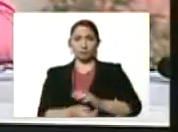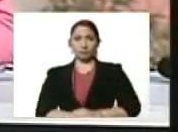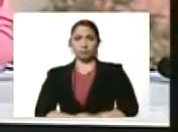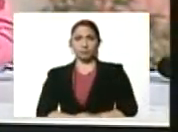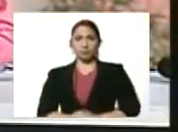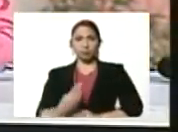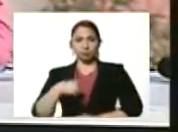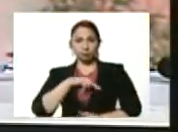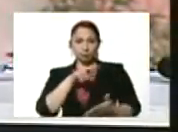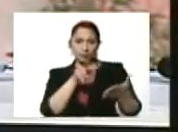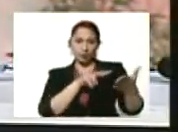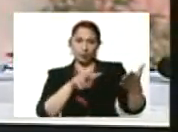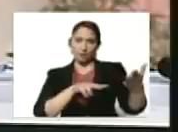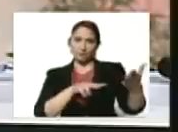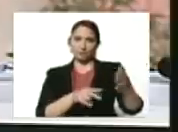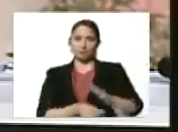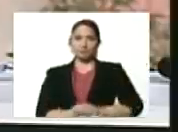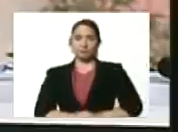a leerlo.